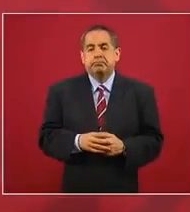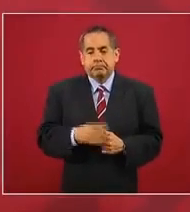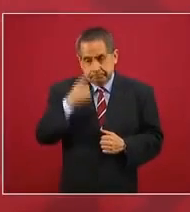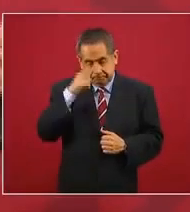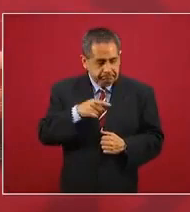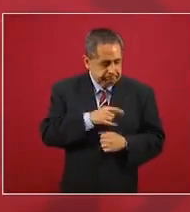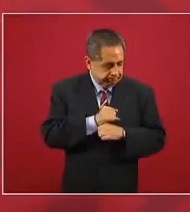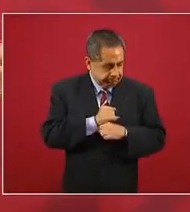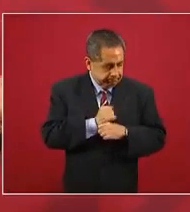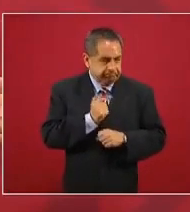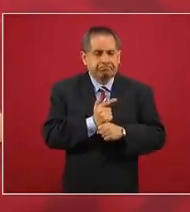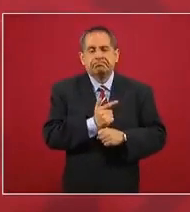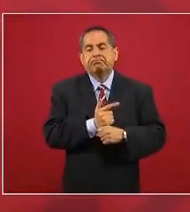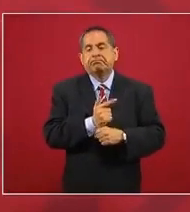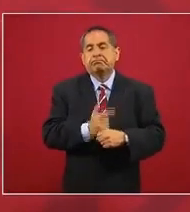a